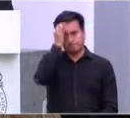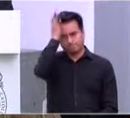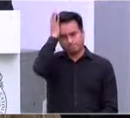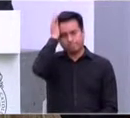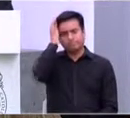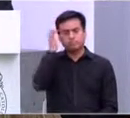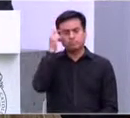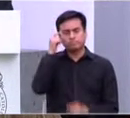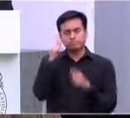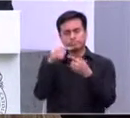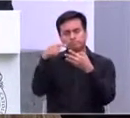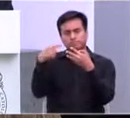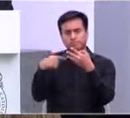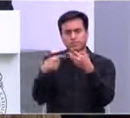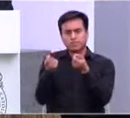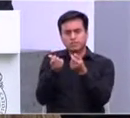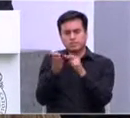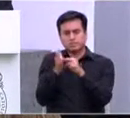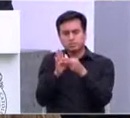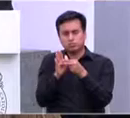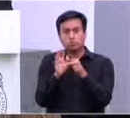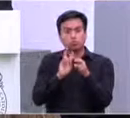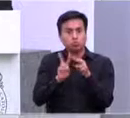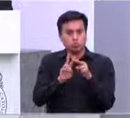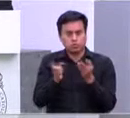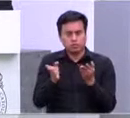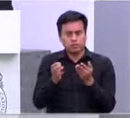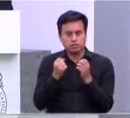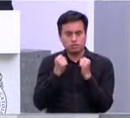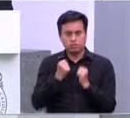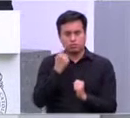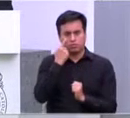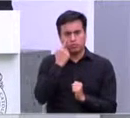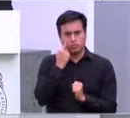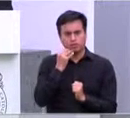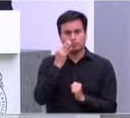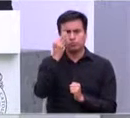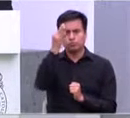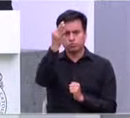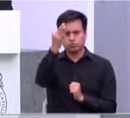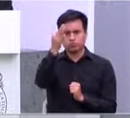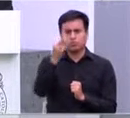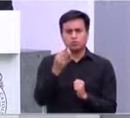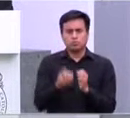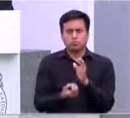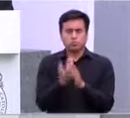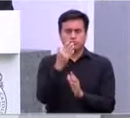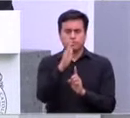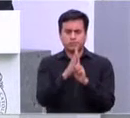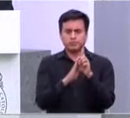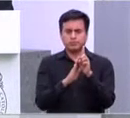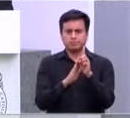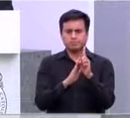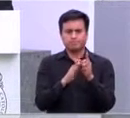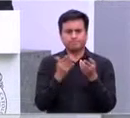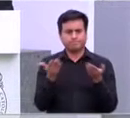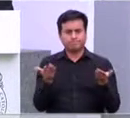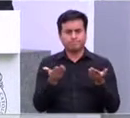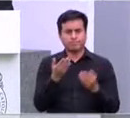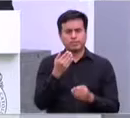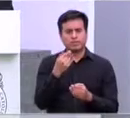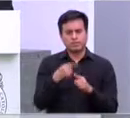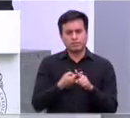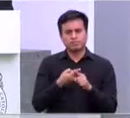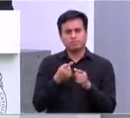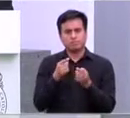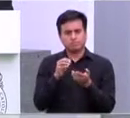de la crisis y sus soluciones como la posibilidad de un futuro 9 un nuevo desarrollo están cada vez